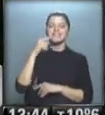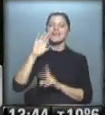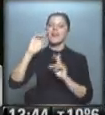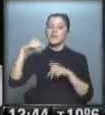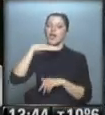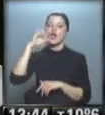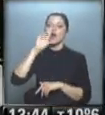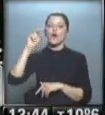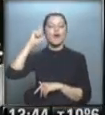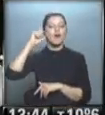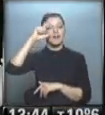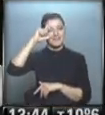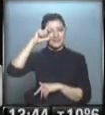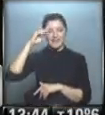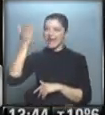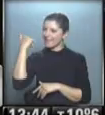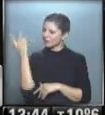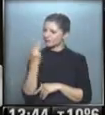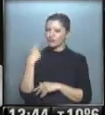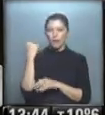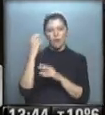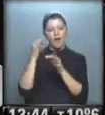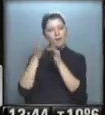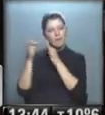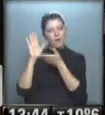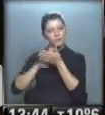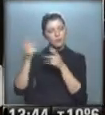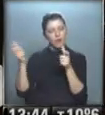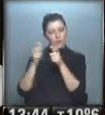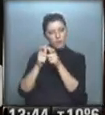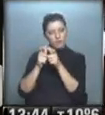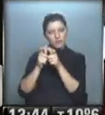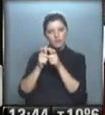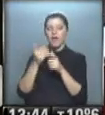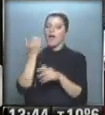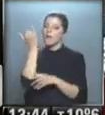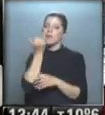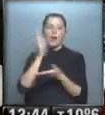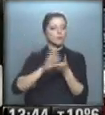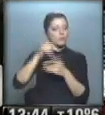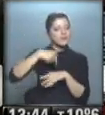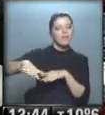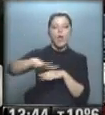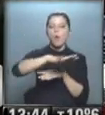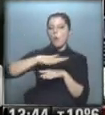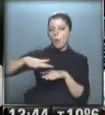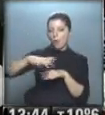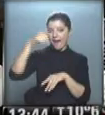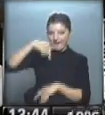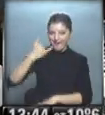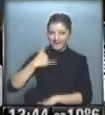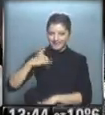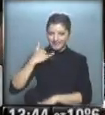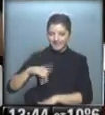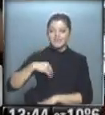Jorge paredi veníamos Charlando en reuniones previas como esta zona esta región de la Argentina